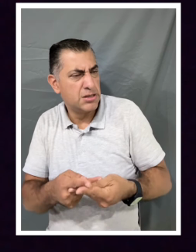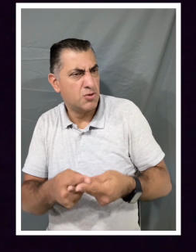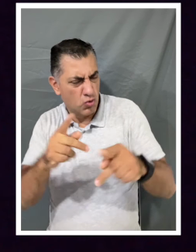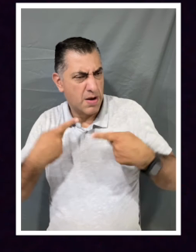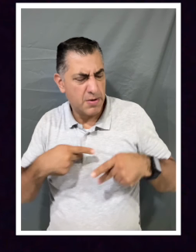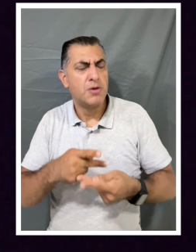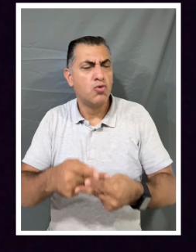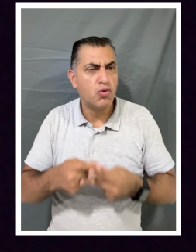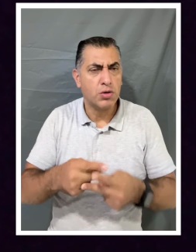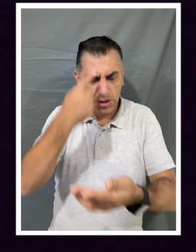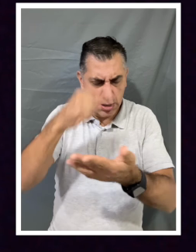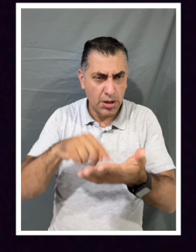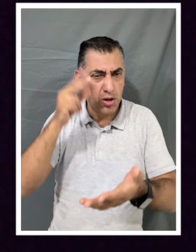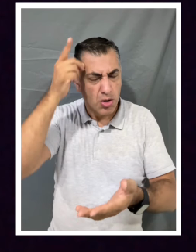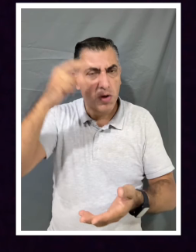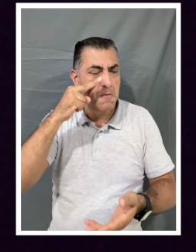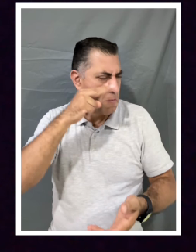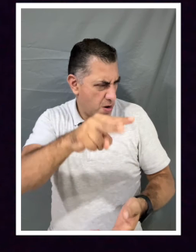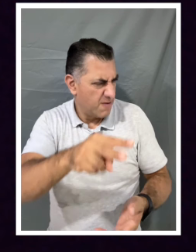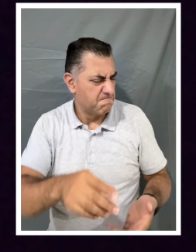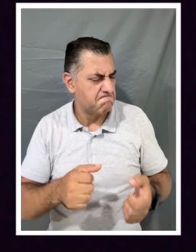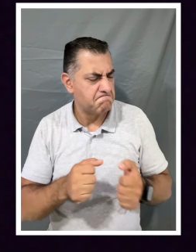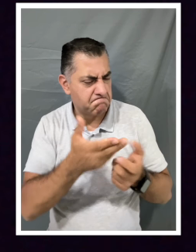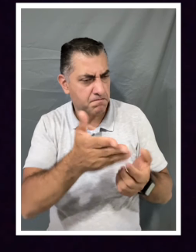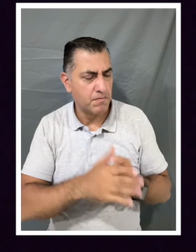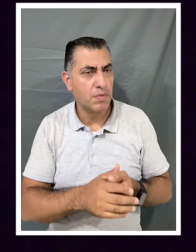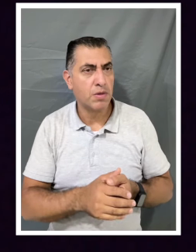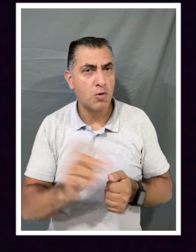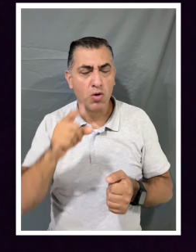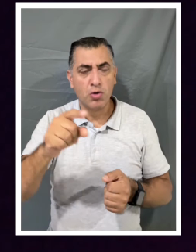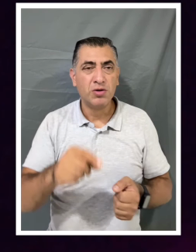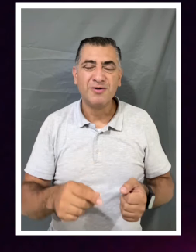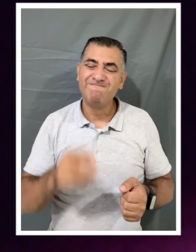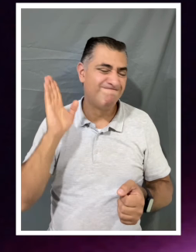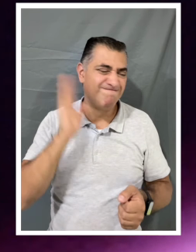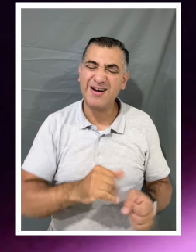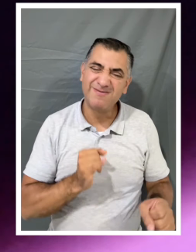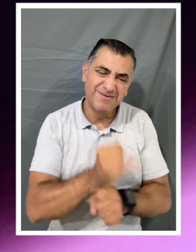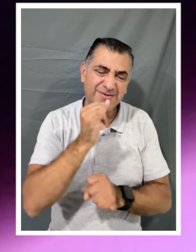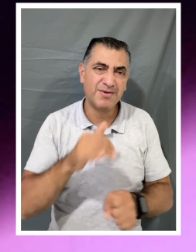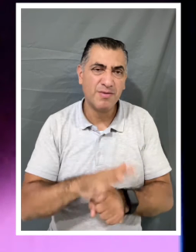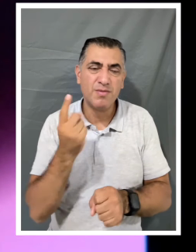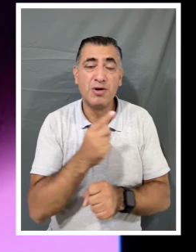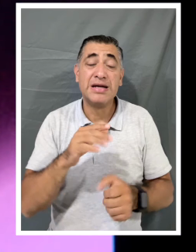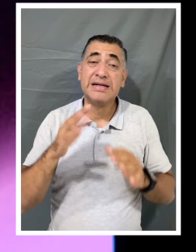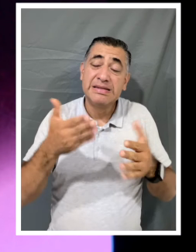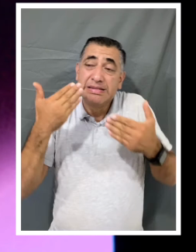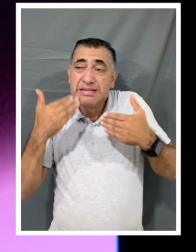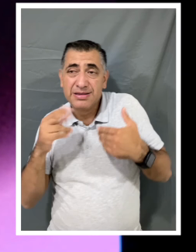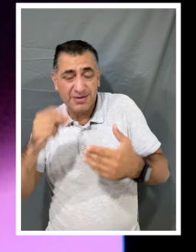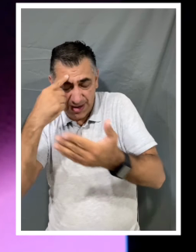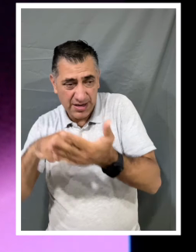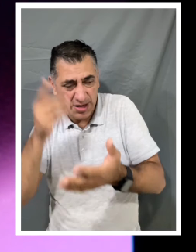quien es paciente cree que de veras Dios ve por él piensa en eso cuando has tomado malas decisiones o precipitadas es porque en el fondo